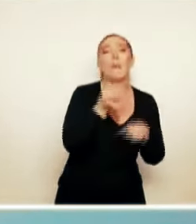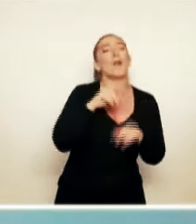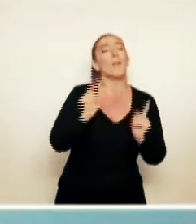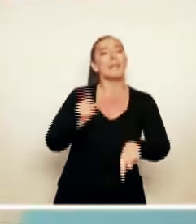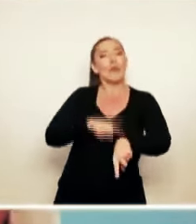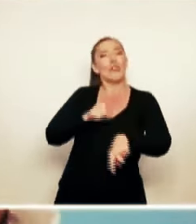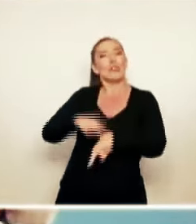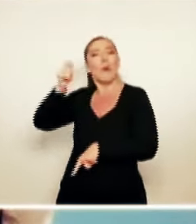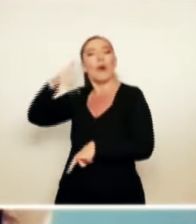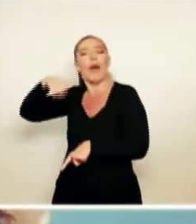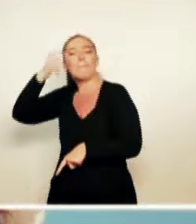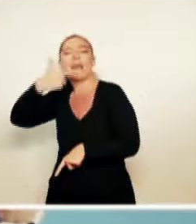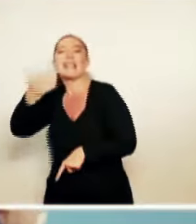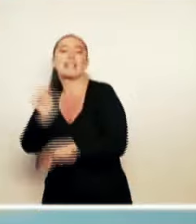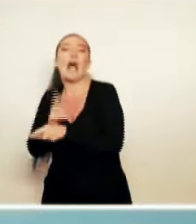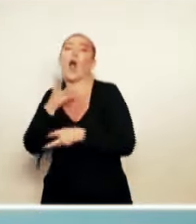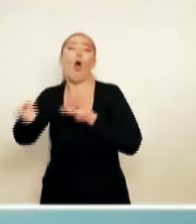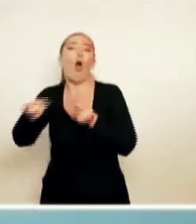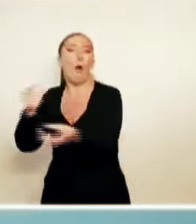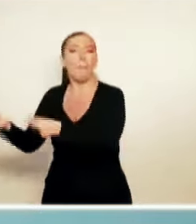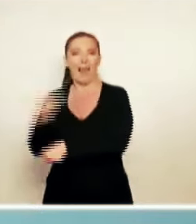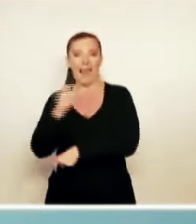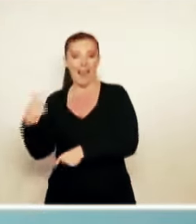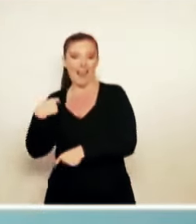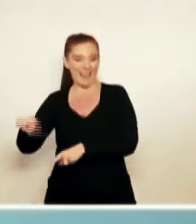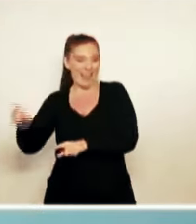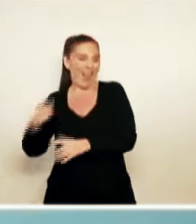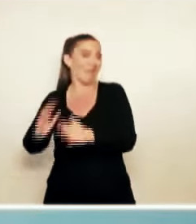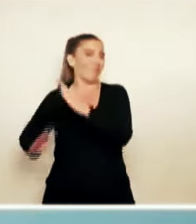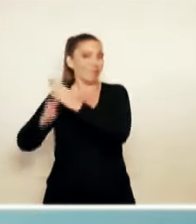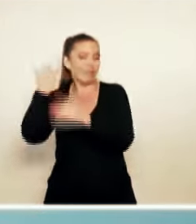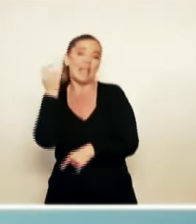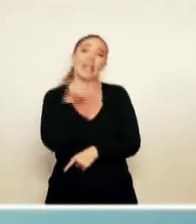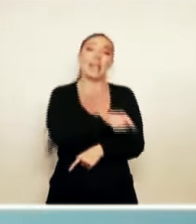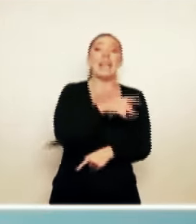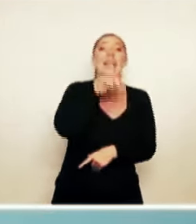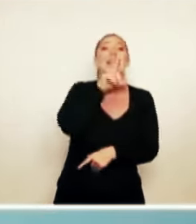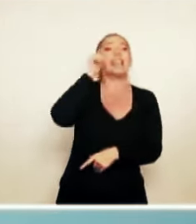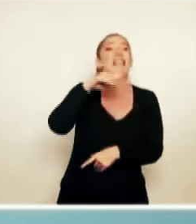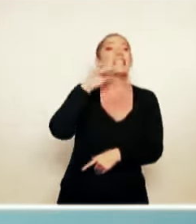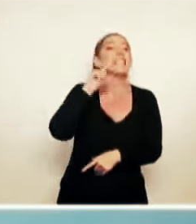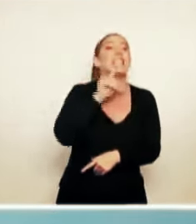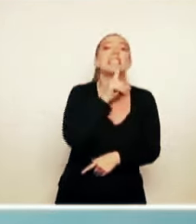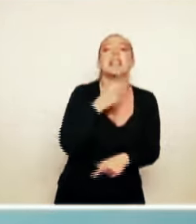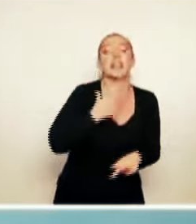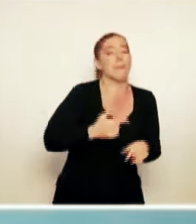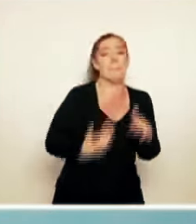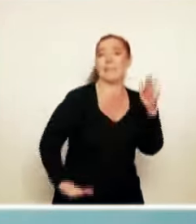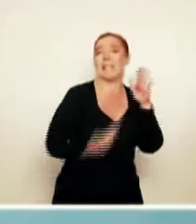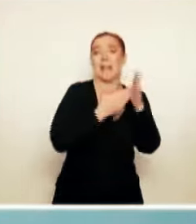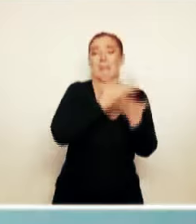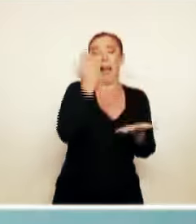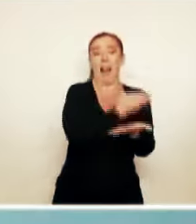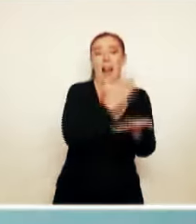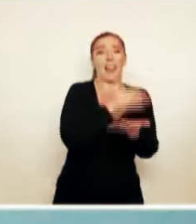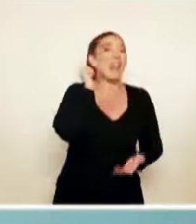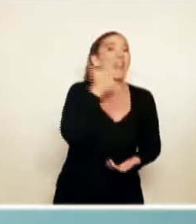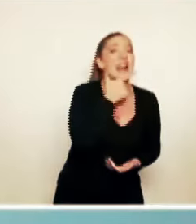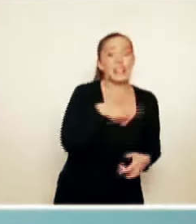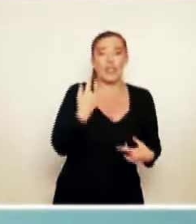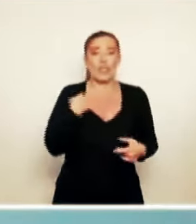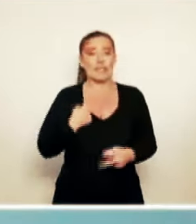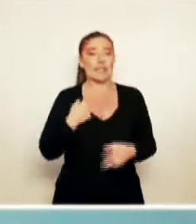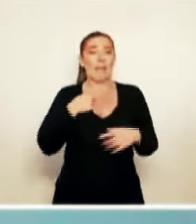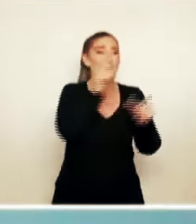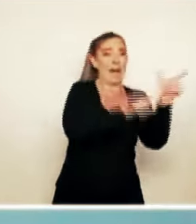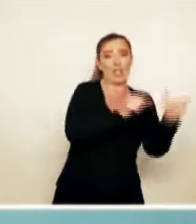que compra toda la energía disponible y Techín es uno de los principales productores de gas. O sea, tenemos gente sentada de los dos lados del